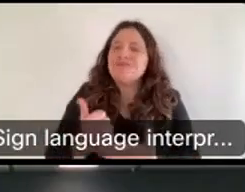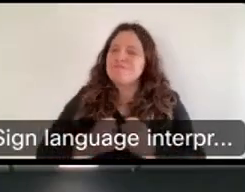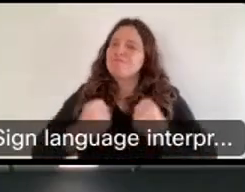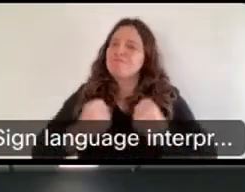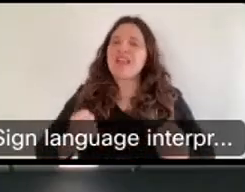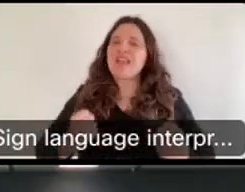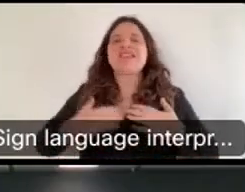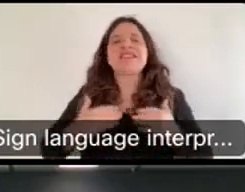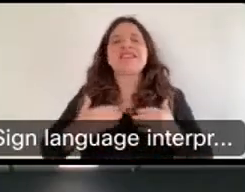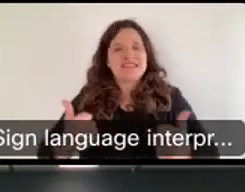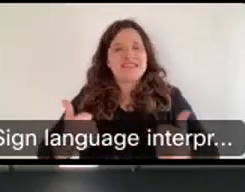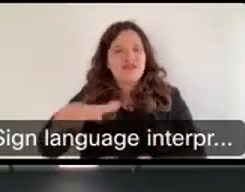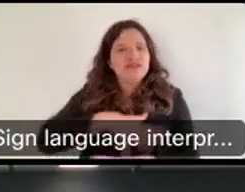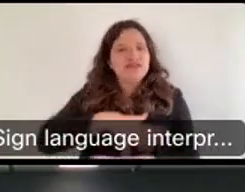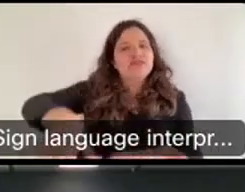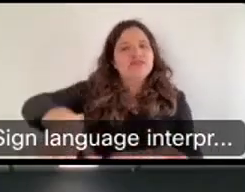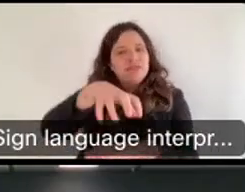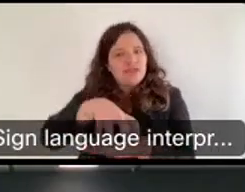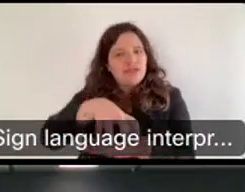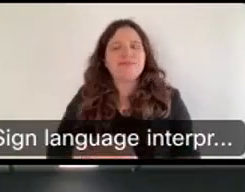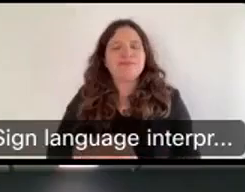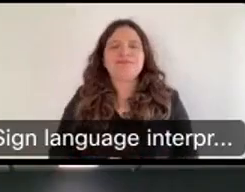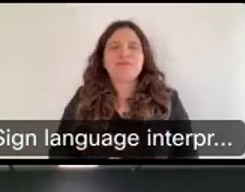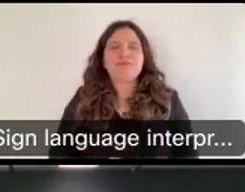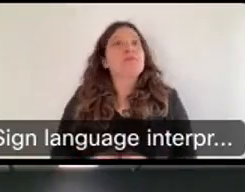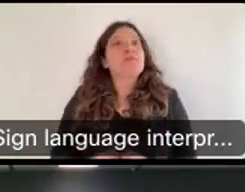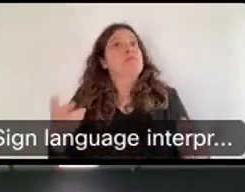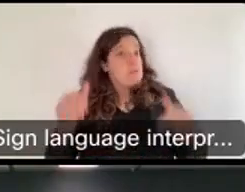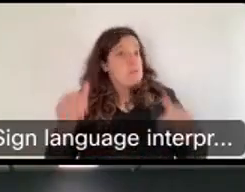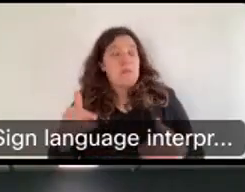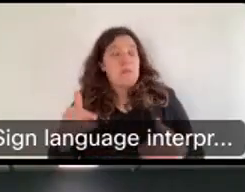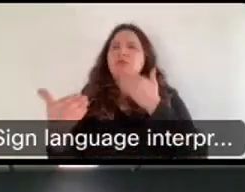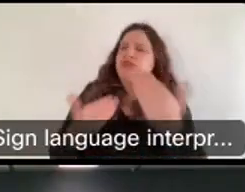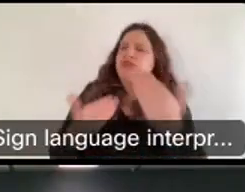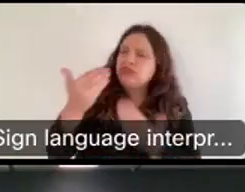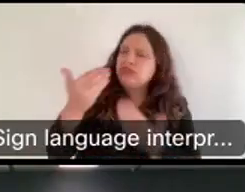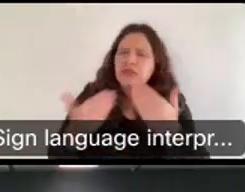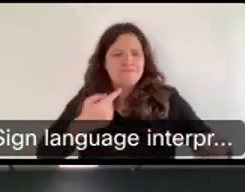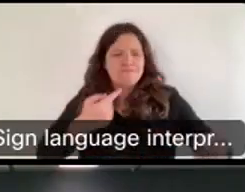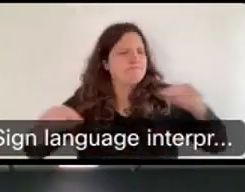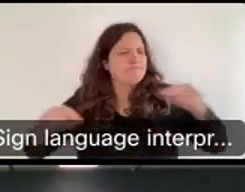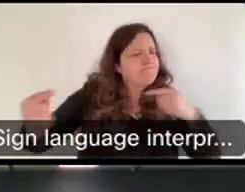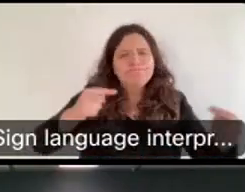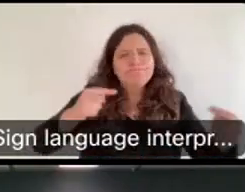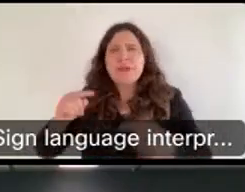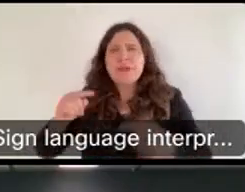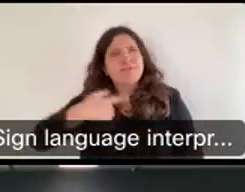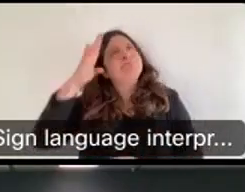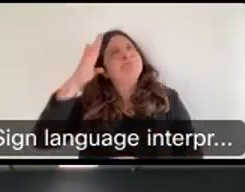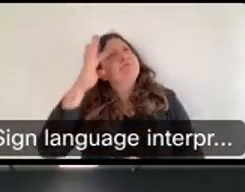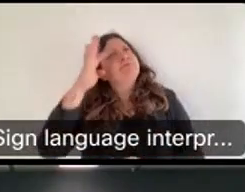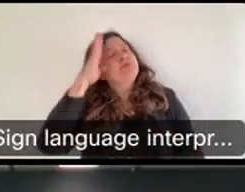región. Este evento paralelo tiene como objetivo abrir un espacio de debate y reflexión entre representantes de